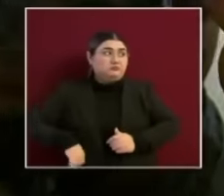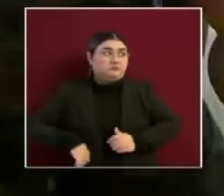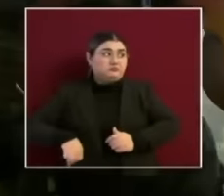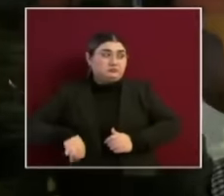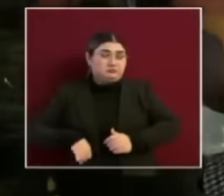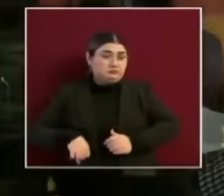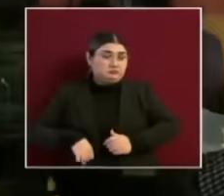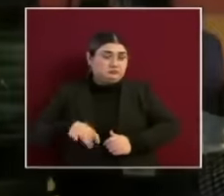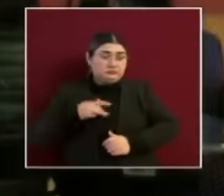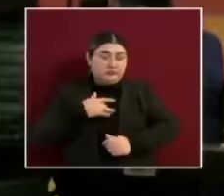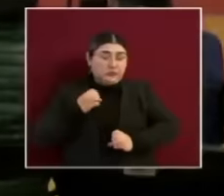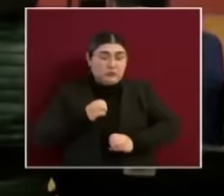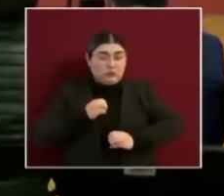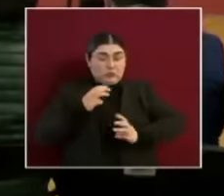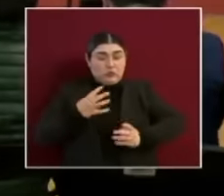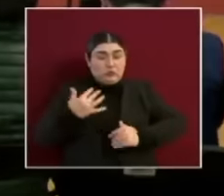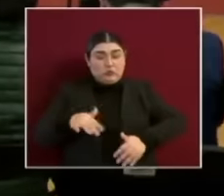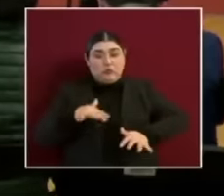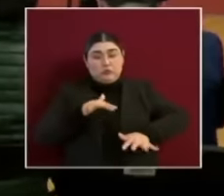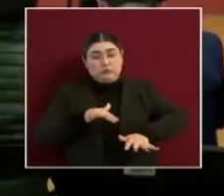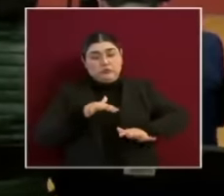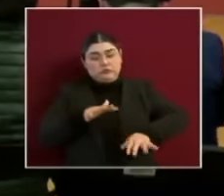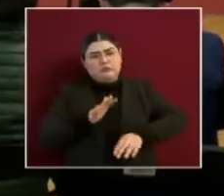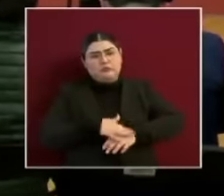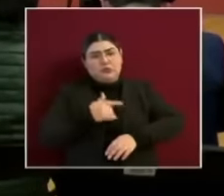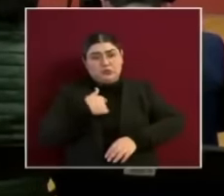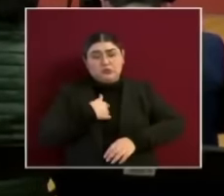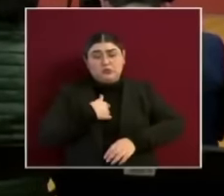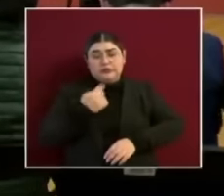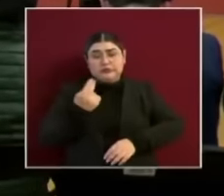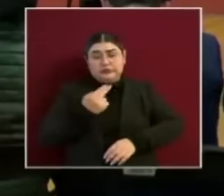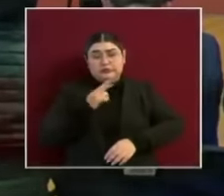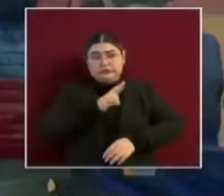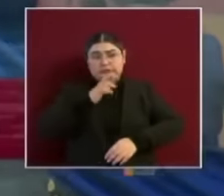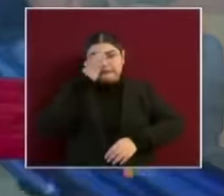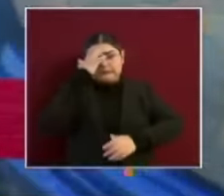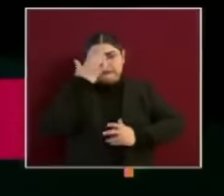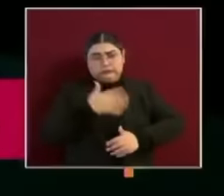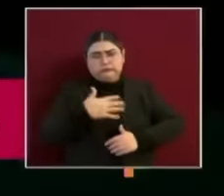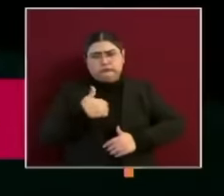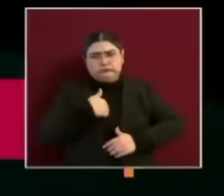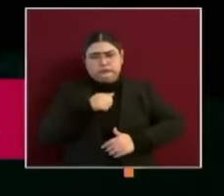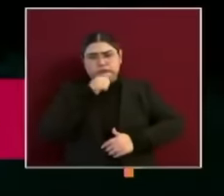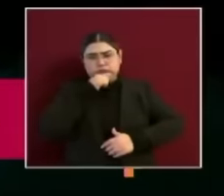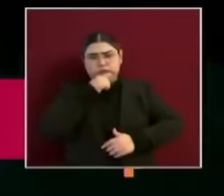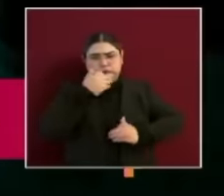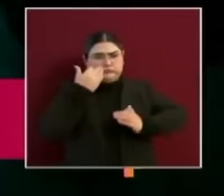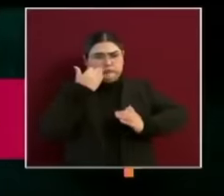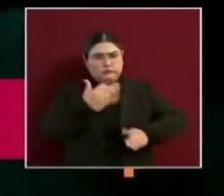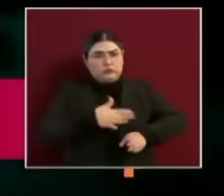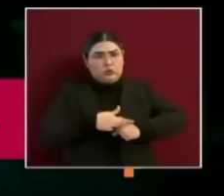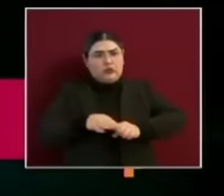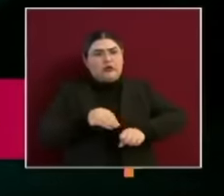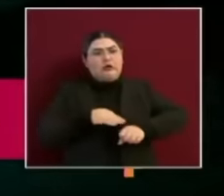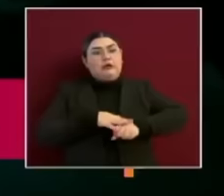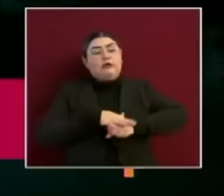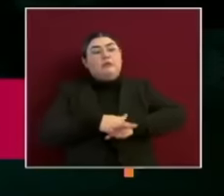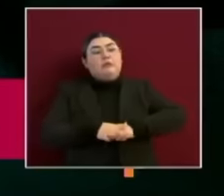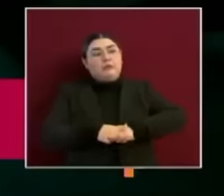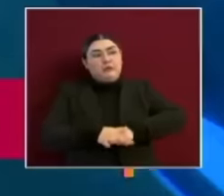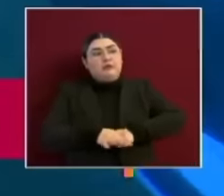extraordinario. Yo debo reconocer que no había medido el impacto. Simple y